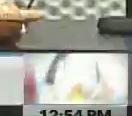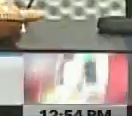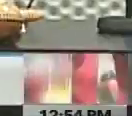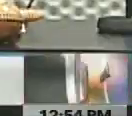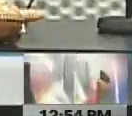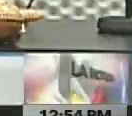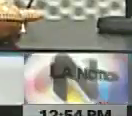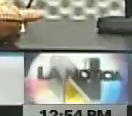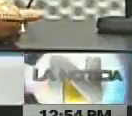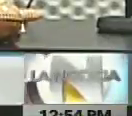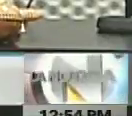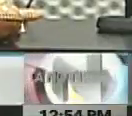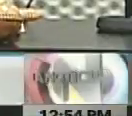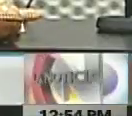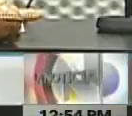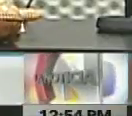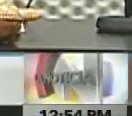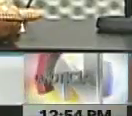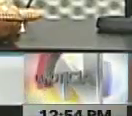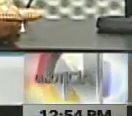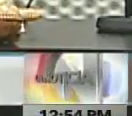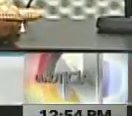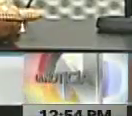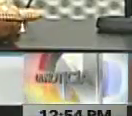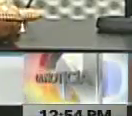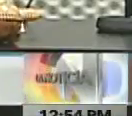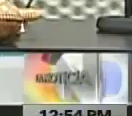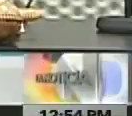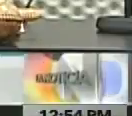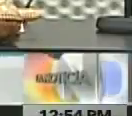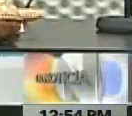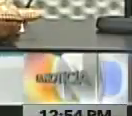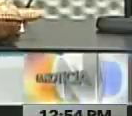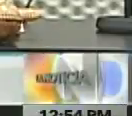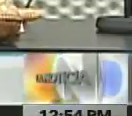A la clave cruzada y la clave...